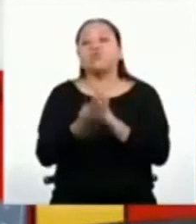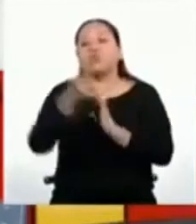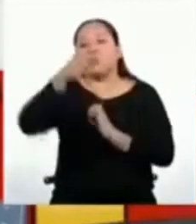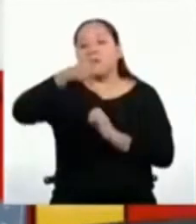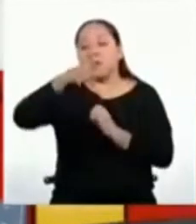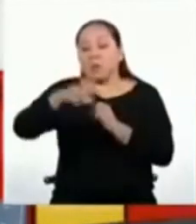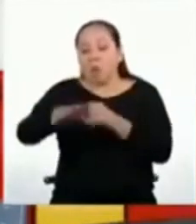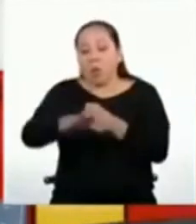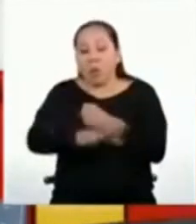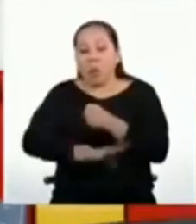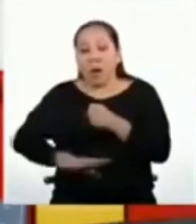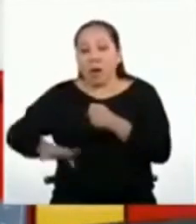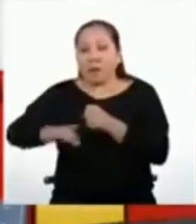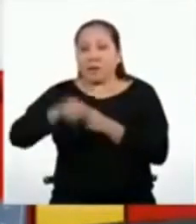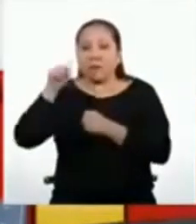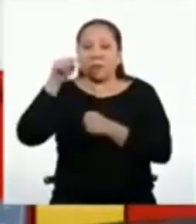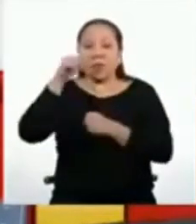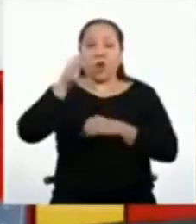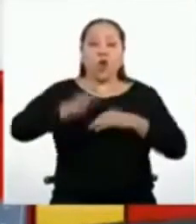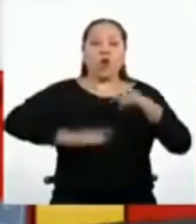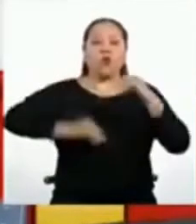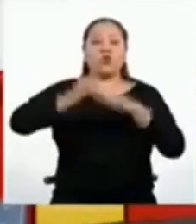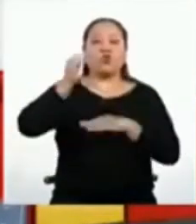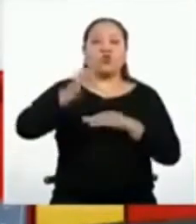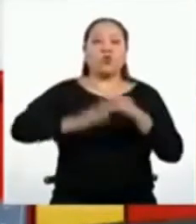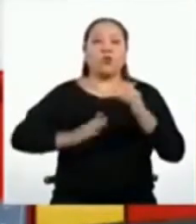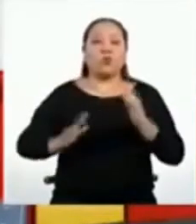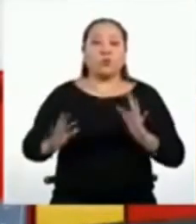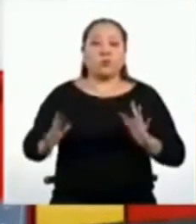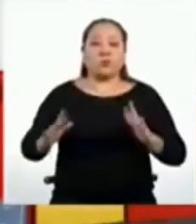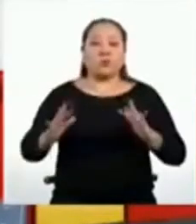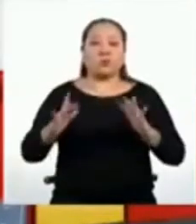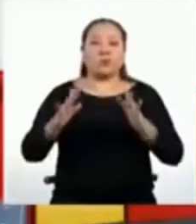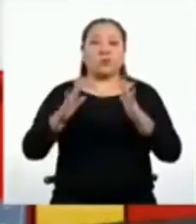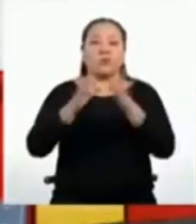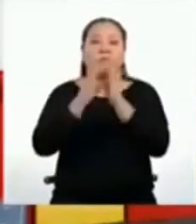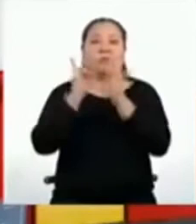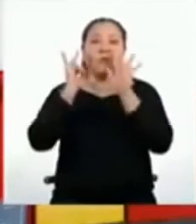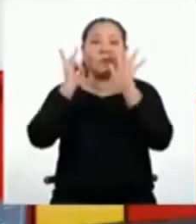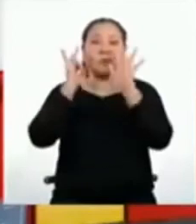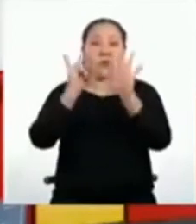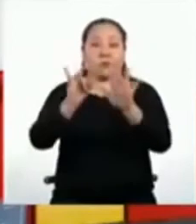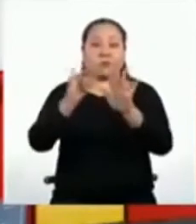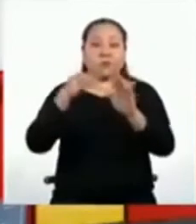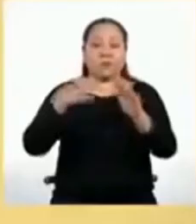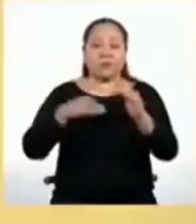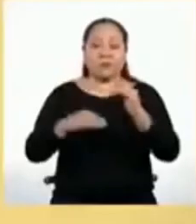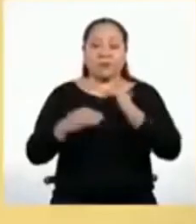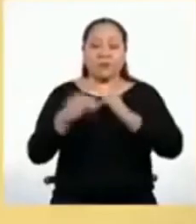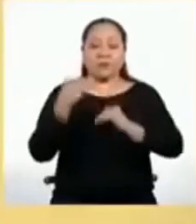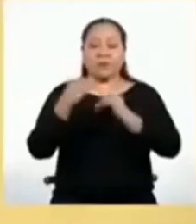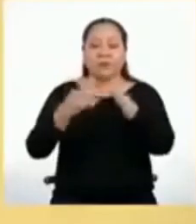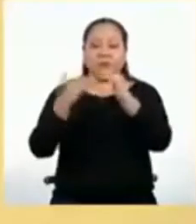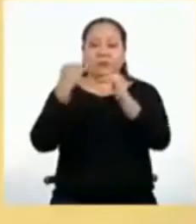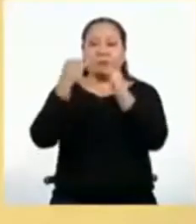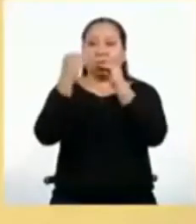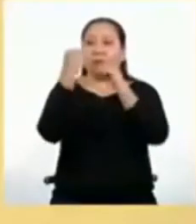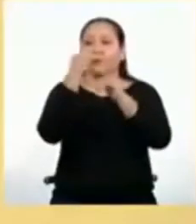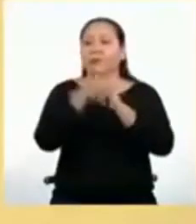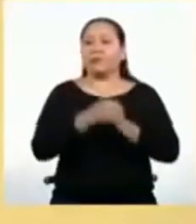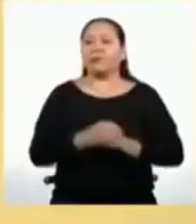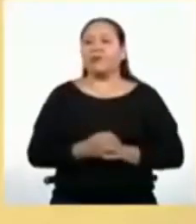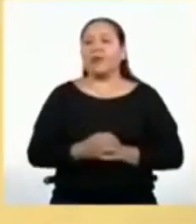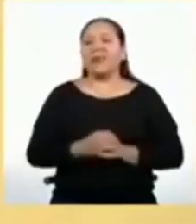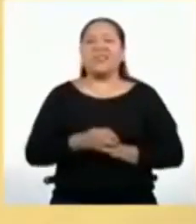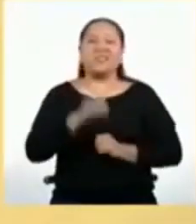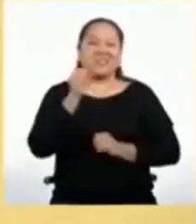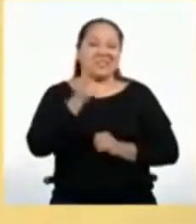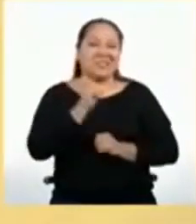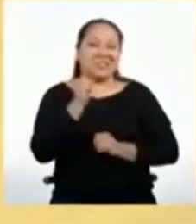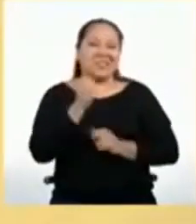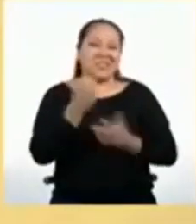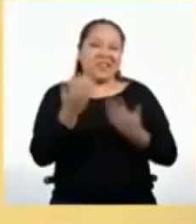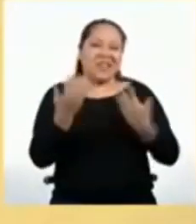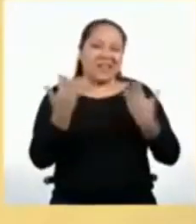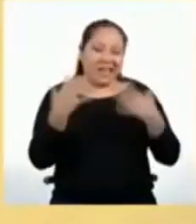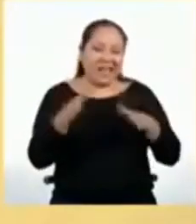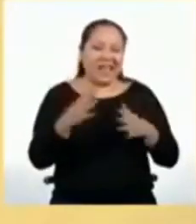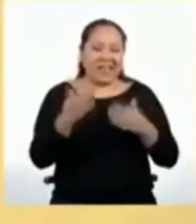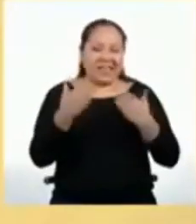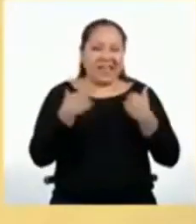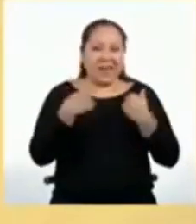base para construir un castillo de 7 pisos. Sí, ya lo tenemos